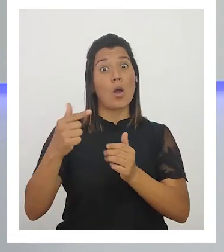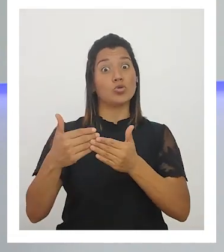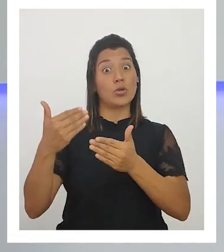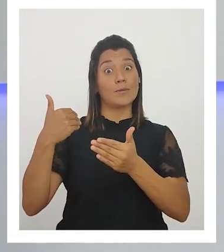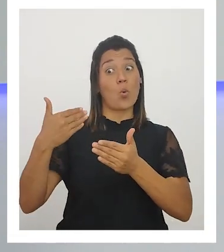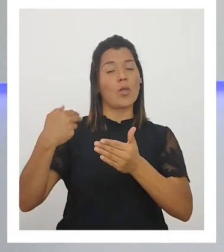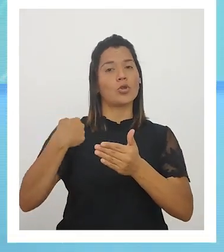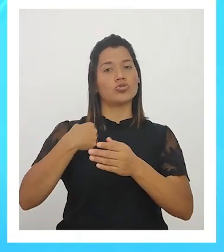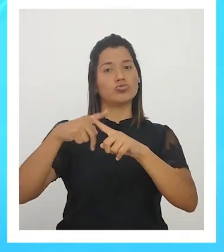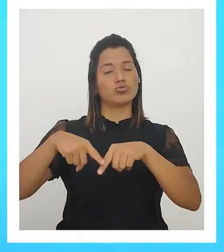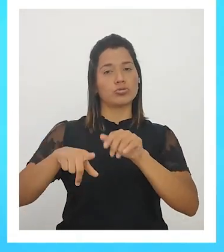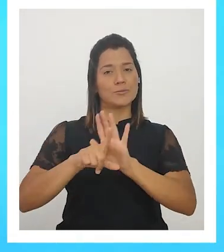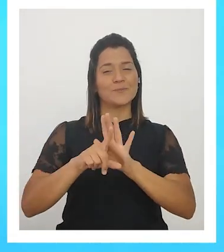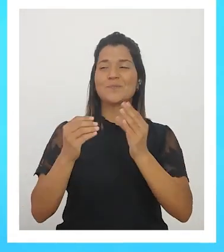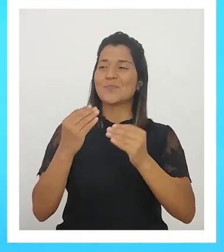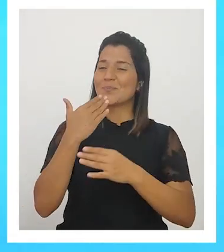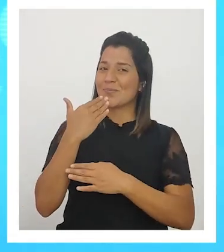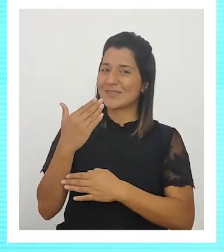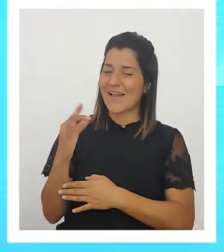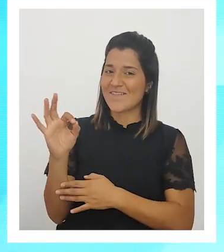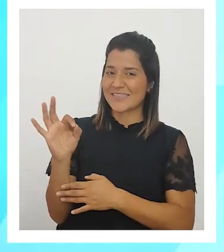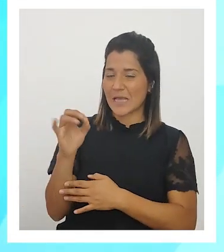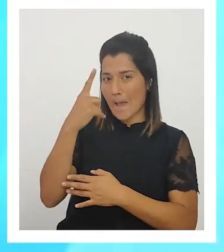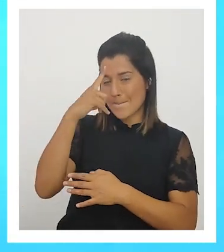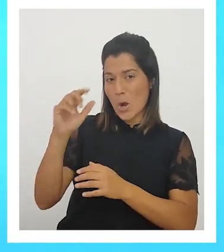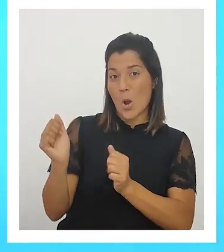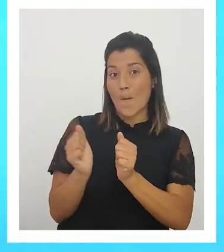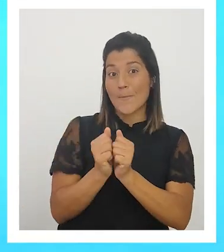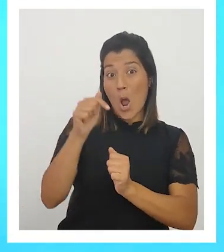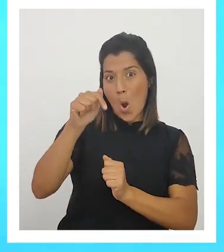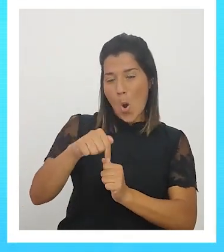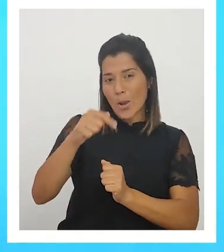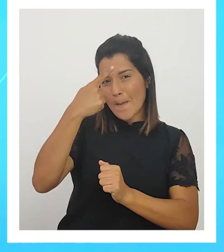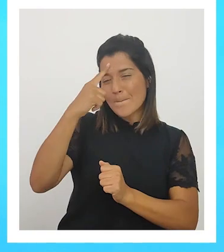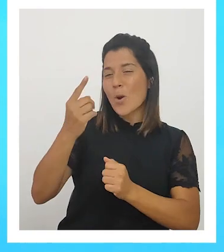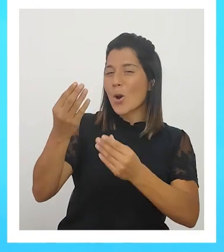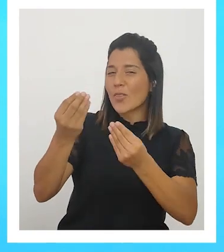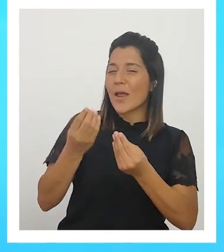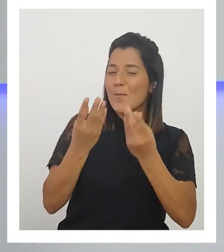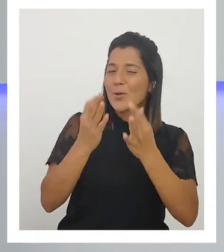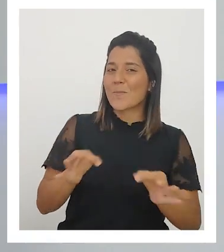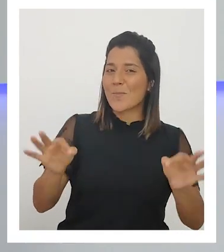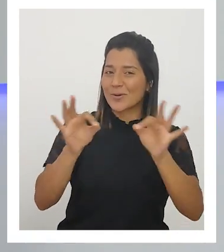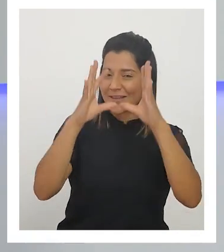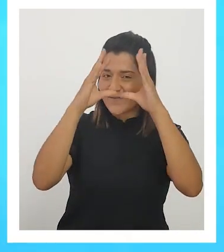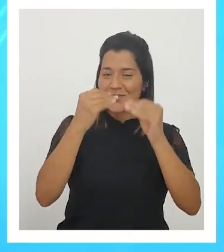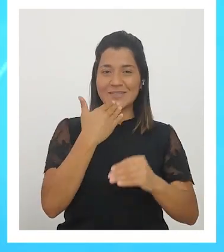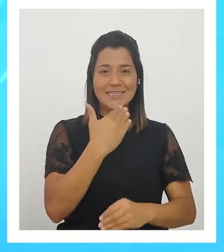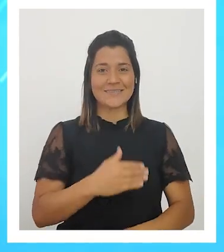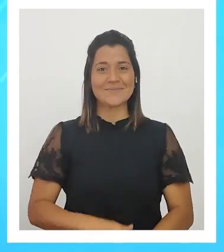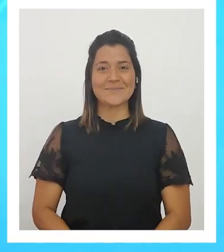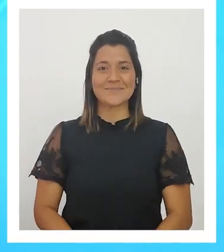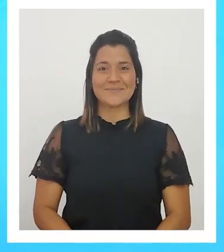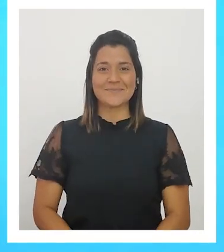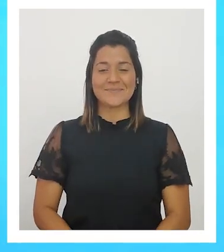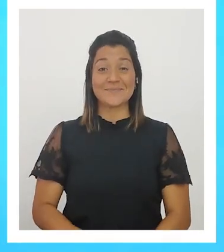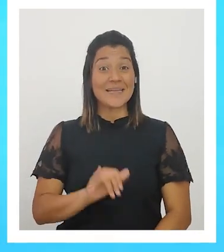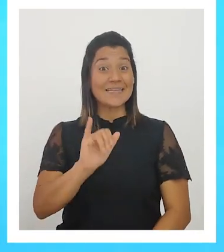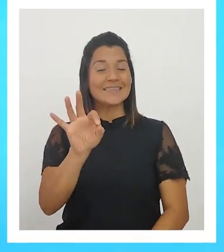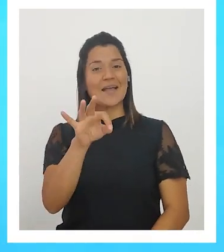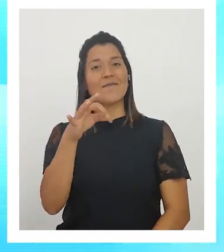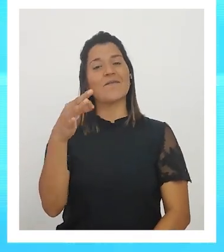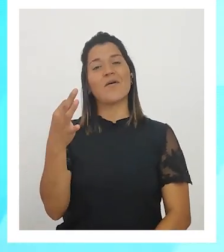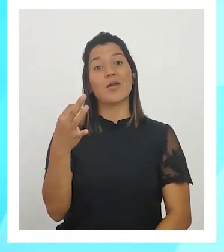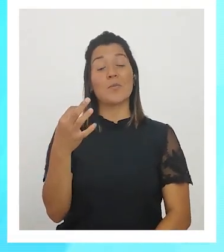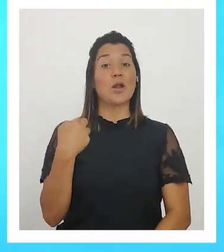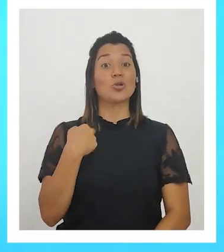regulación. Muchísimas gracias, don Francisco, por acompañarnos hoy y por darnos tan importante información. Gracias. De esta